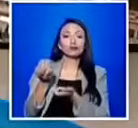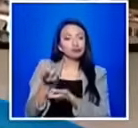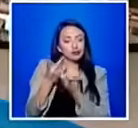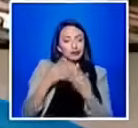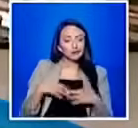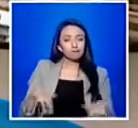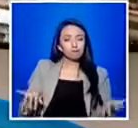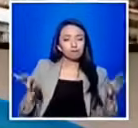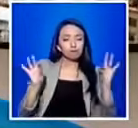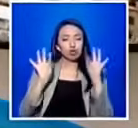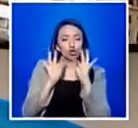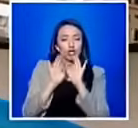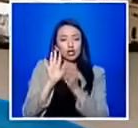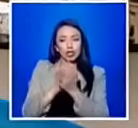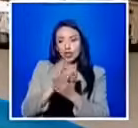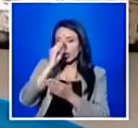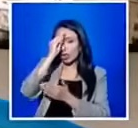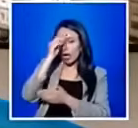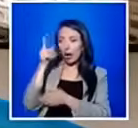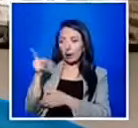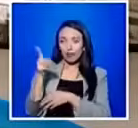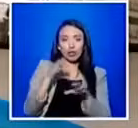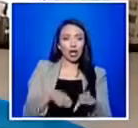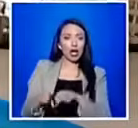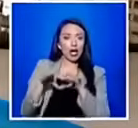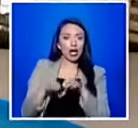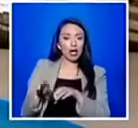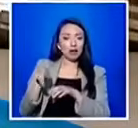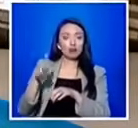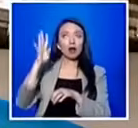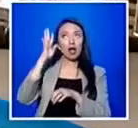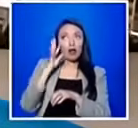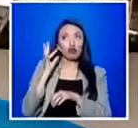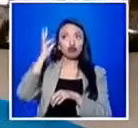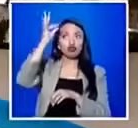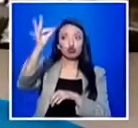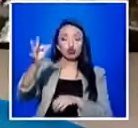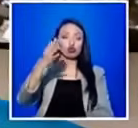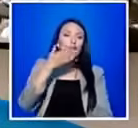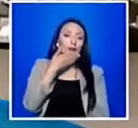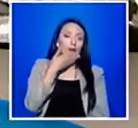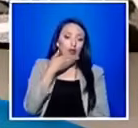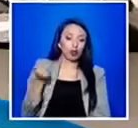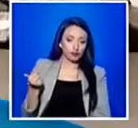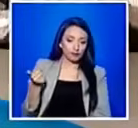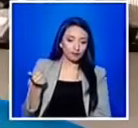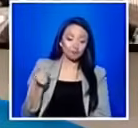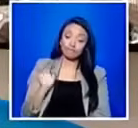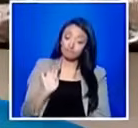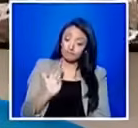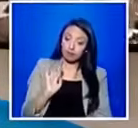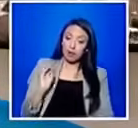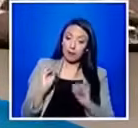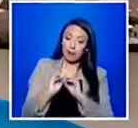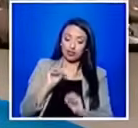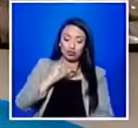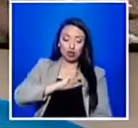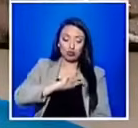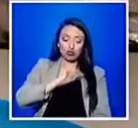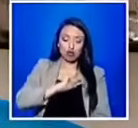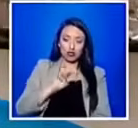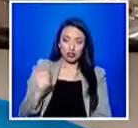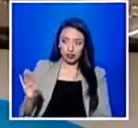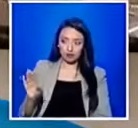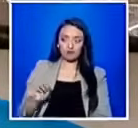Qué importante es que aprendan ese tipo de actividades para poderse desenvolver mejor en la vida y tener más conciencia sobre